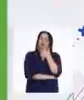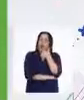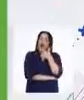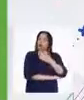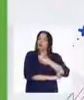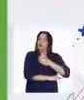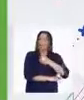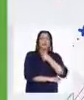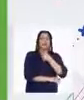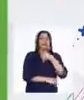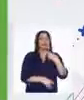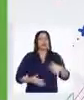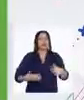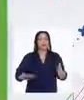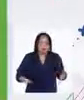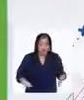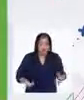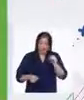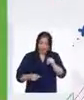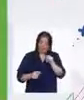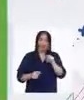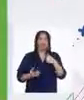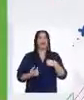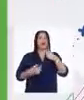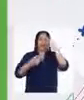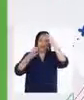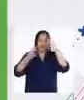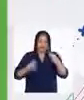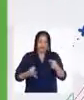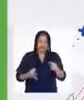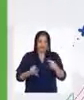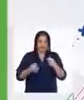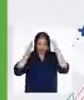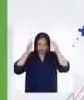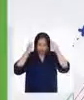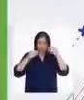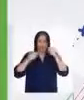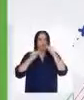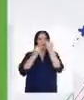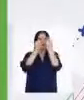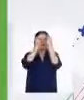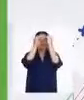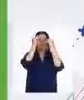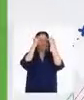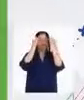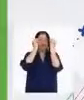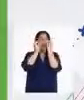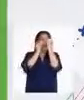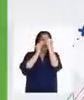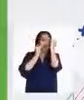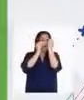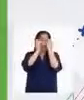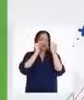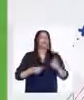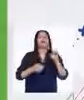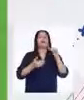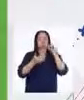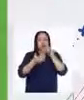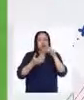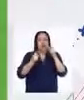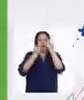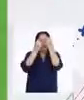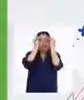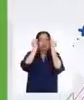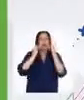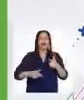podría desarrollarlas también. Fue ahí que decidí estudiar maquillaje. Y cuando comencé a estudiar maquillaje fue